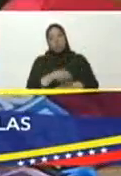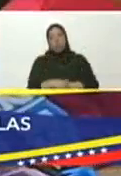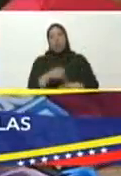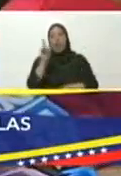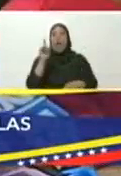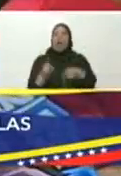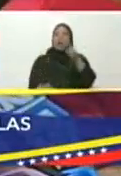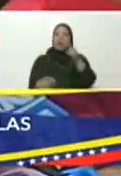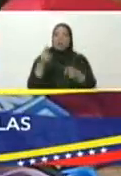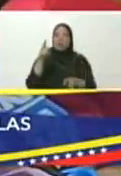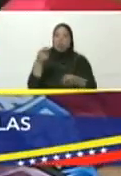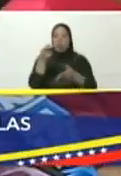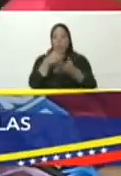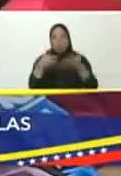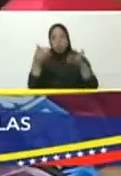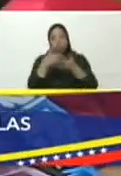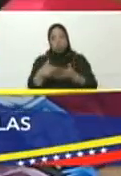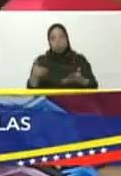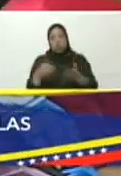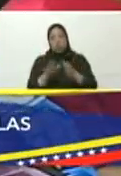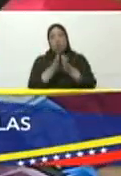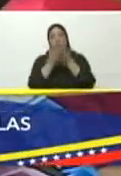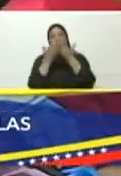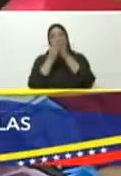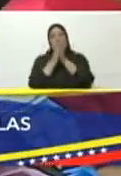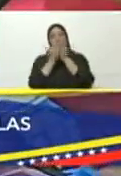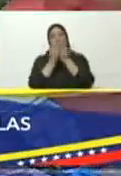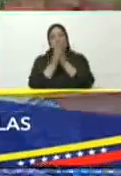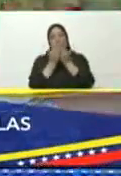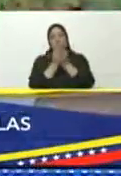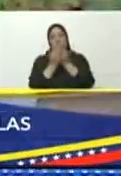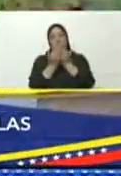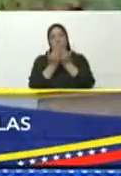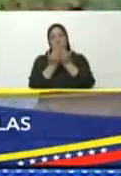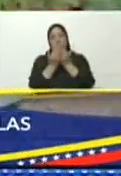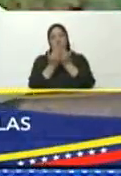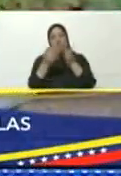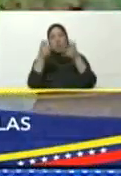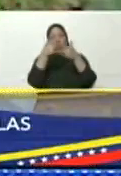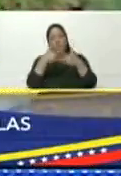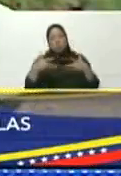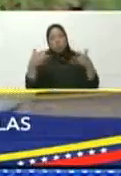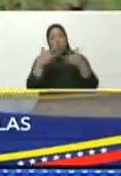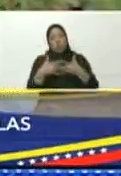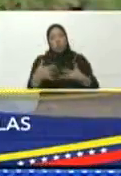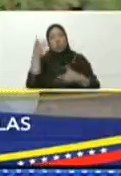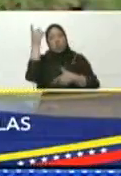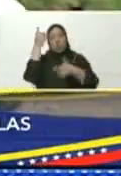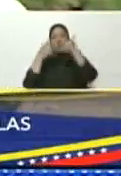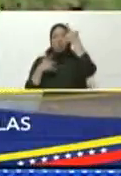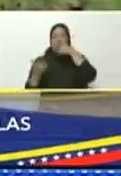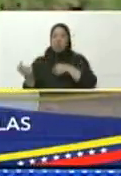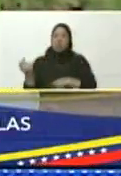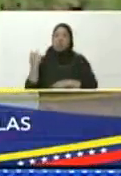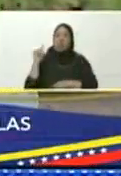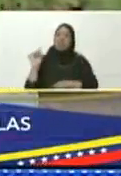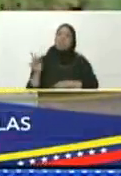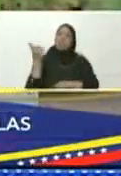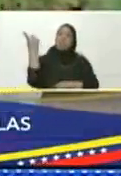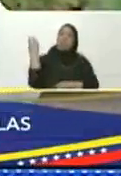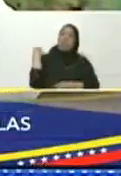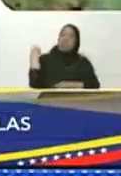día le he dicho que escriba un libro sobre esa conversación, porque es la conversación donde el comandante me dice por primera